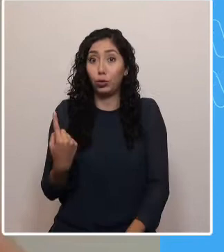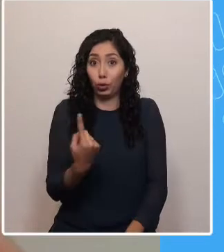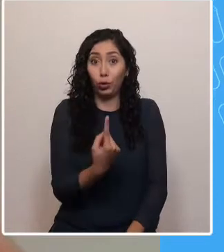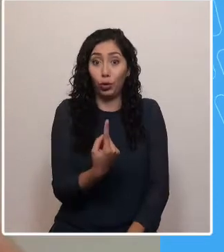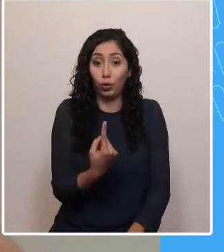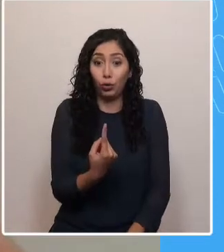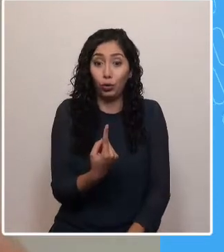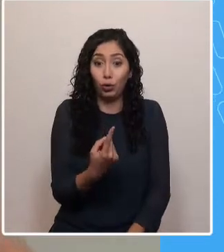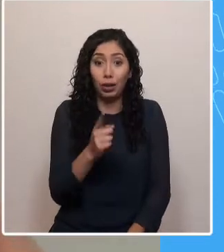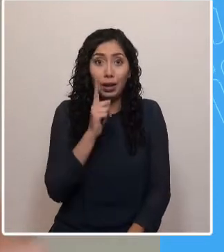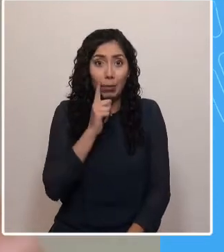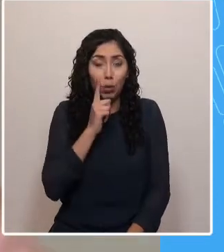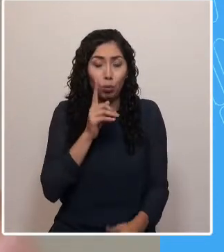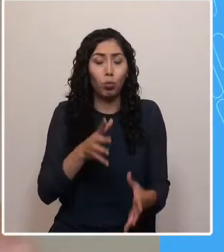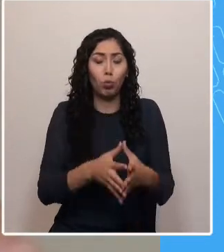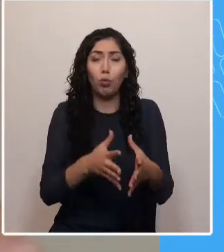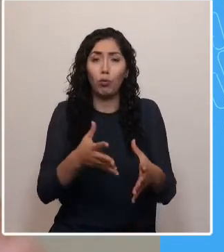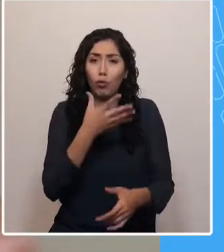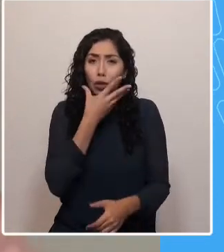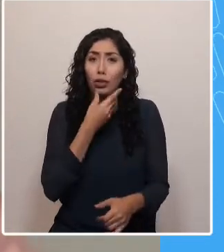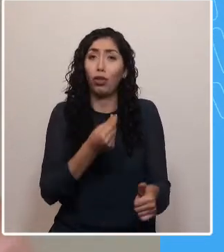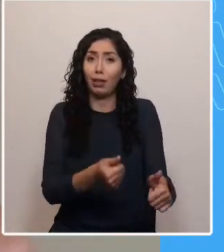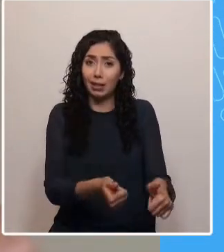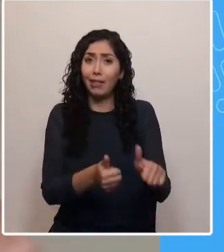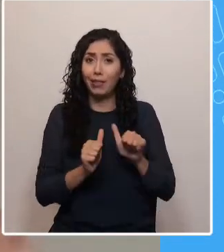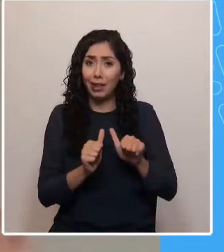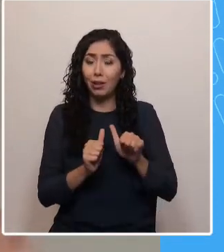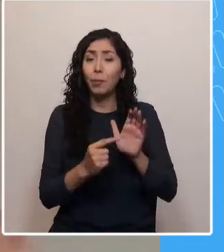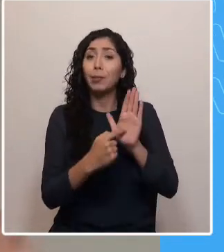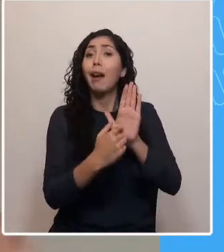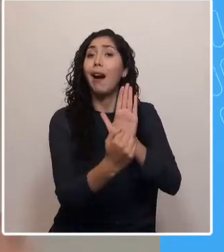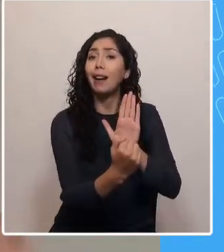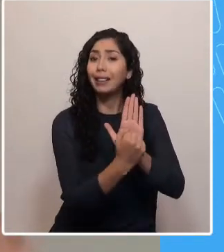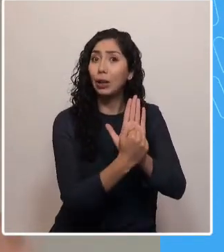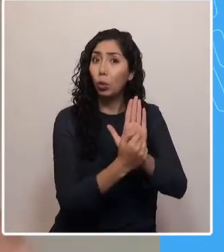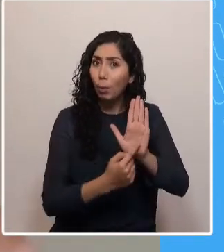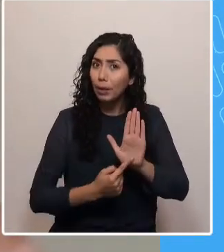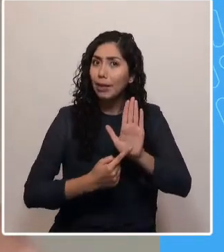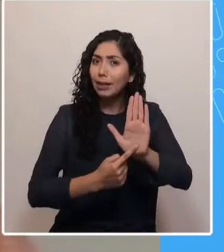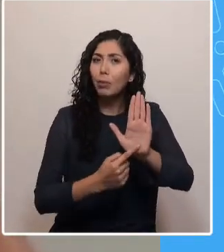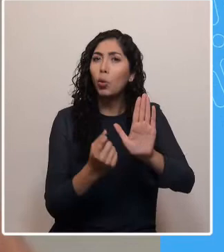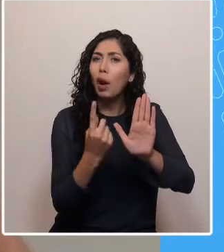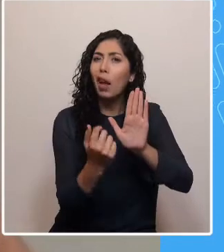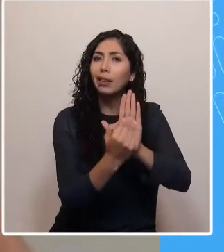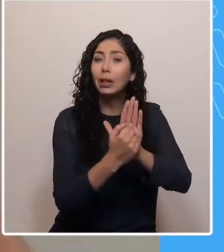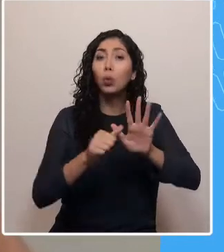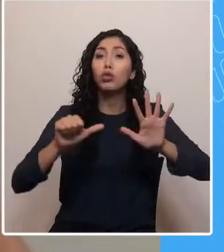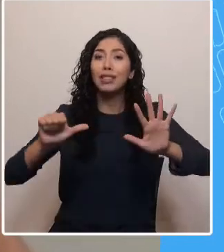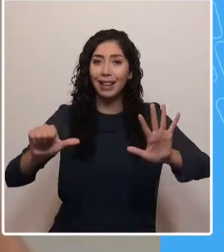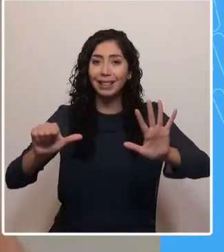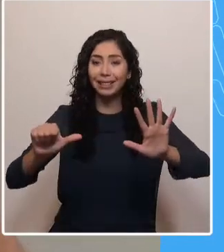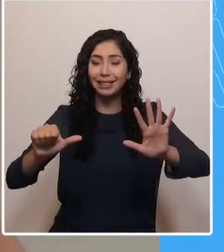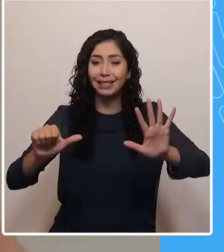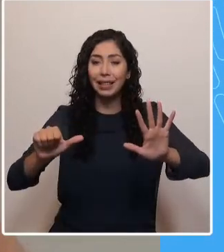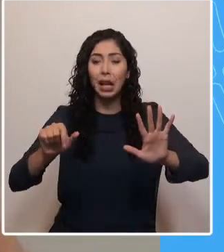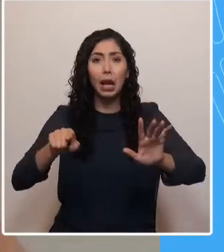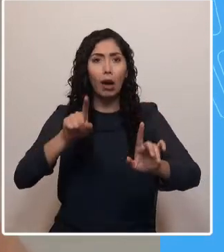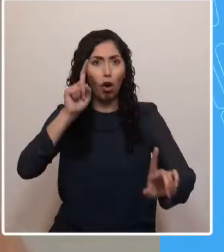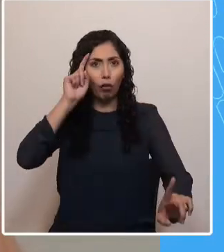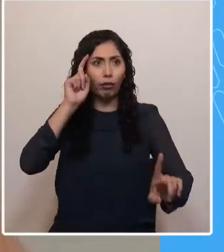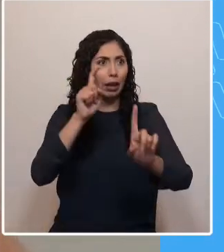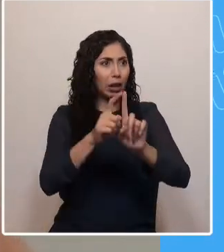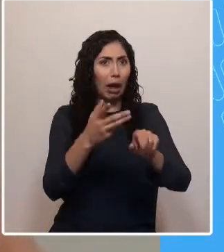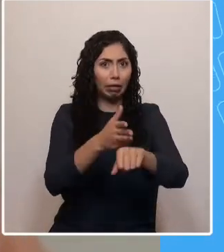y hermoso desafío. Este artículo que presentamos, que es el número 6, fue objeto de un gran